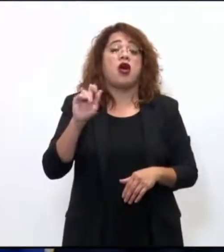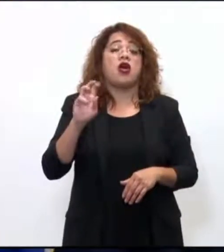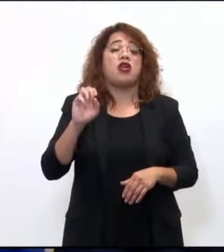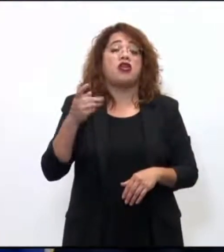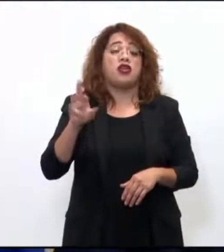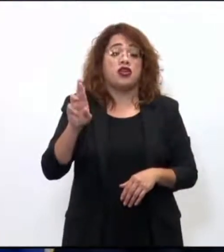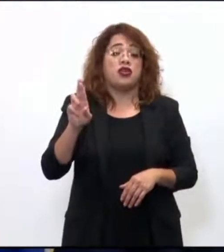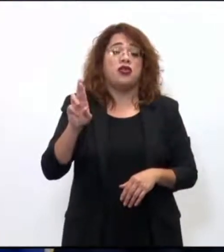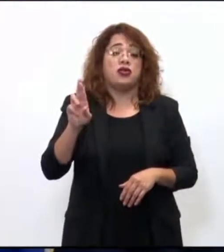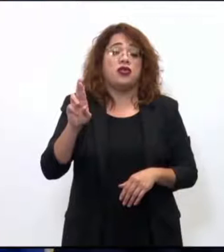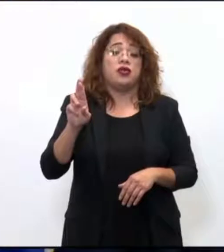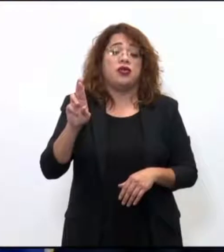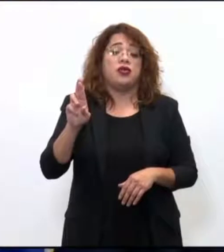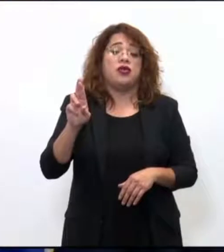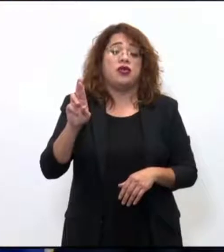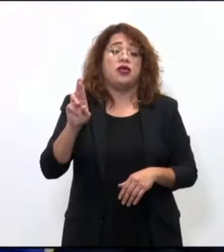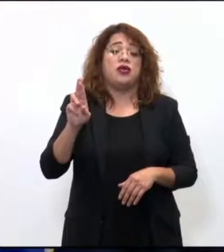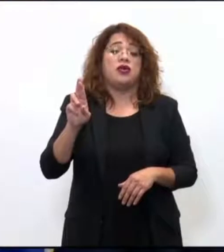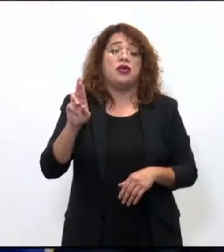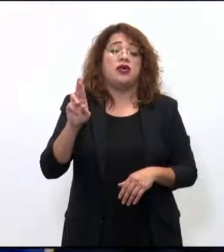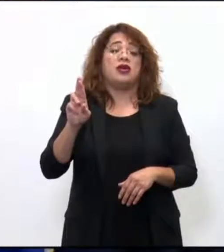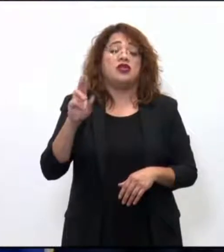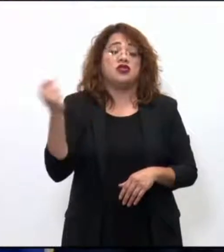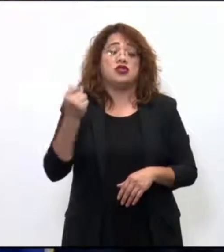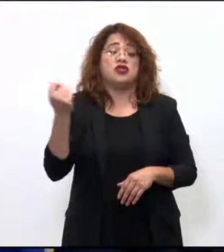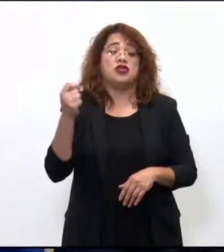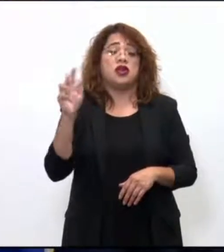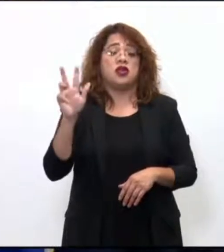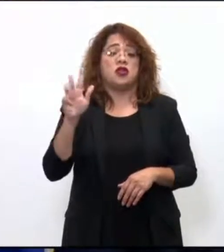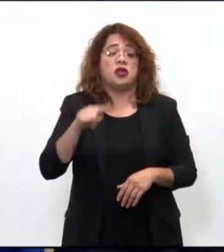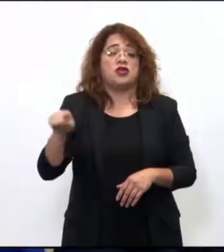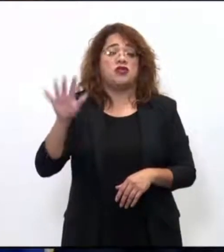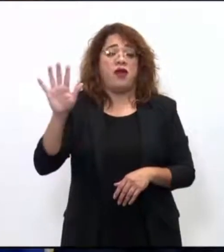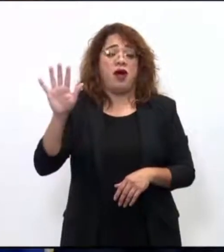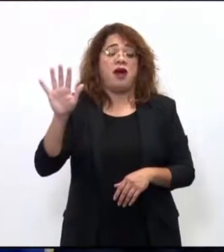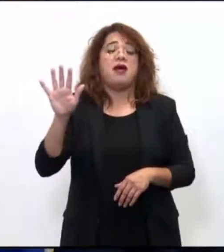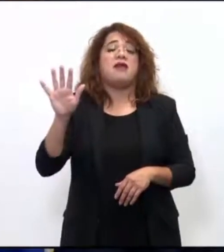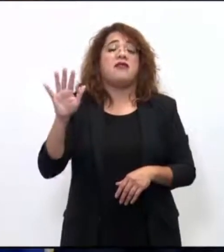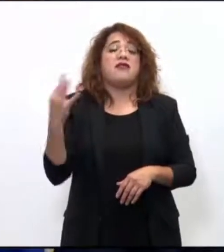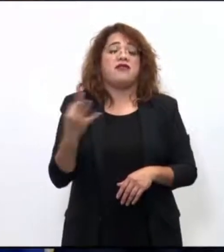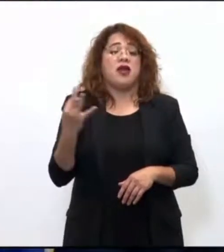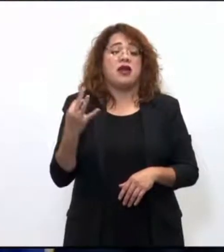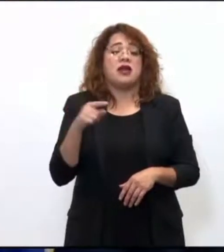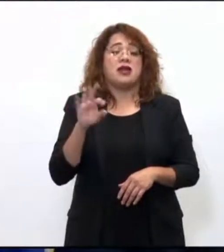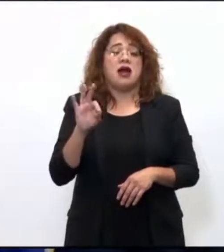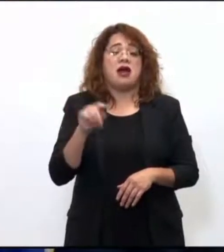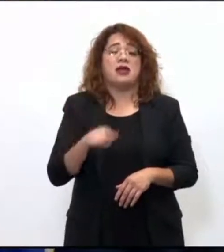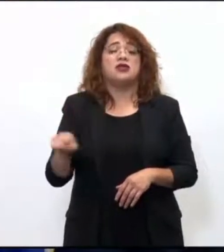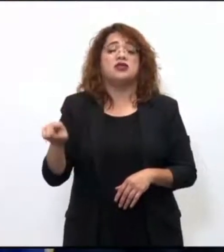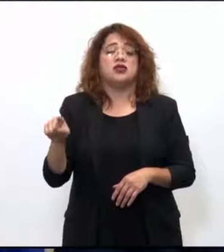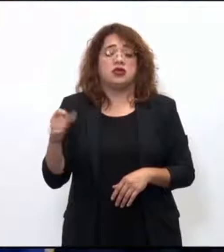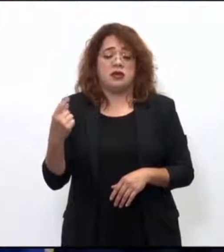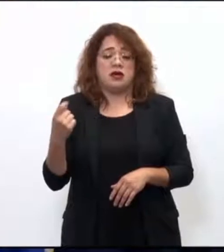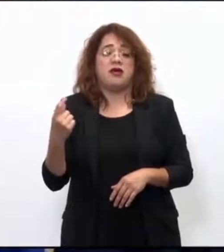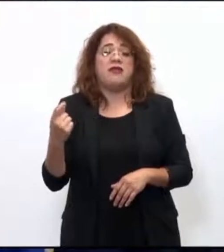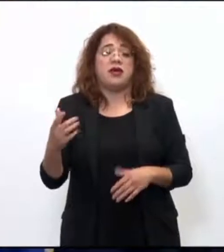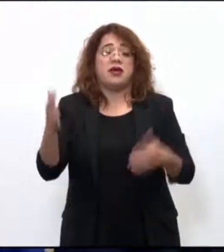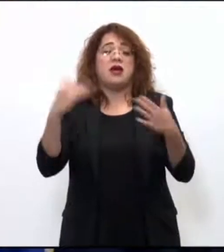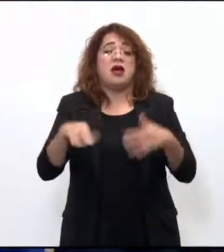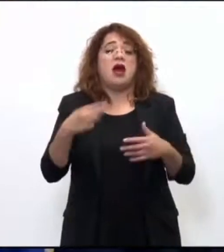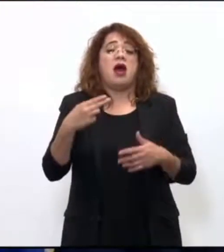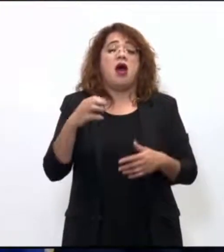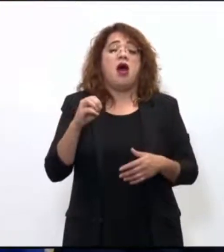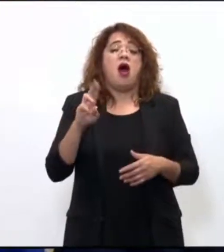mañana. Houghton Park, miércoles de 3 a 5 y sábados